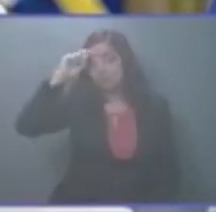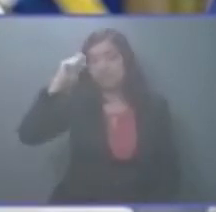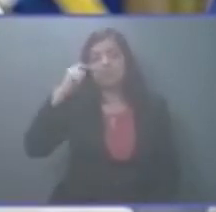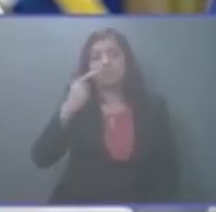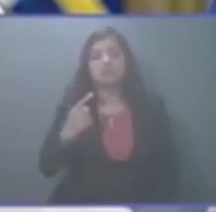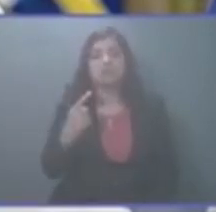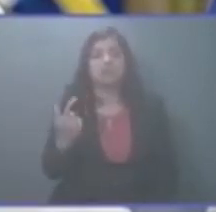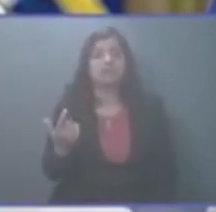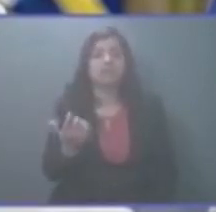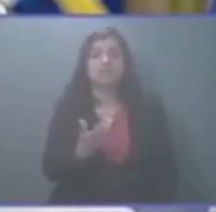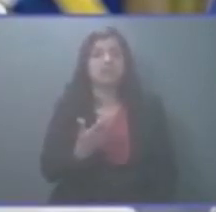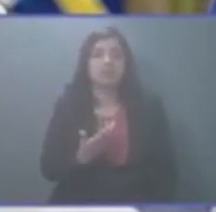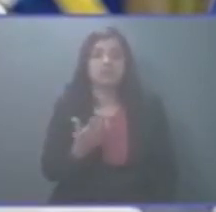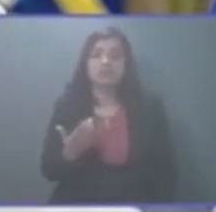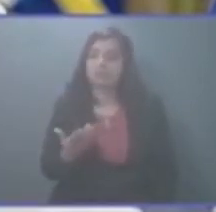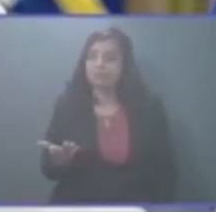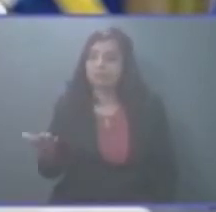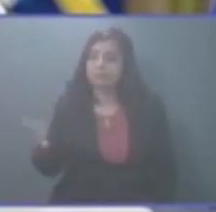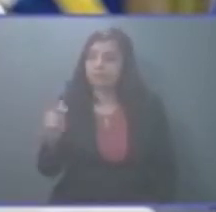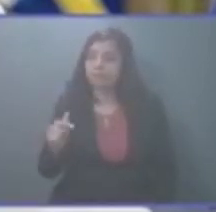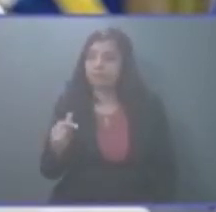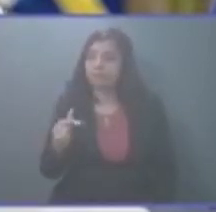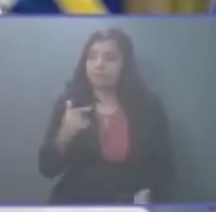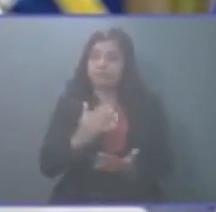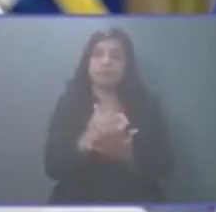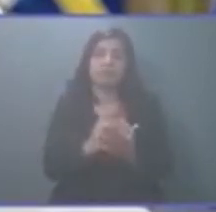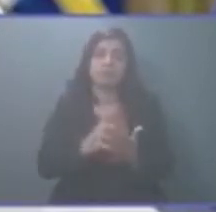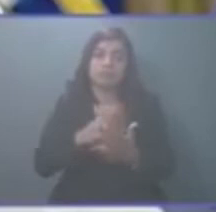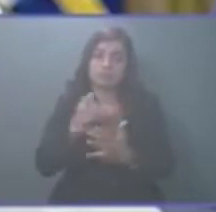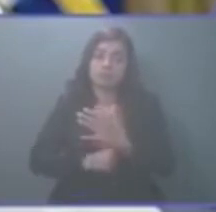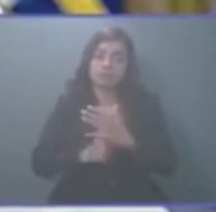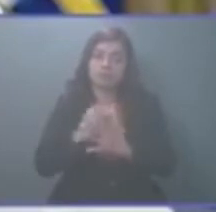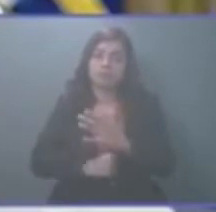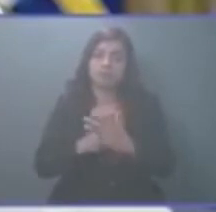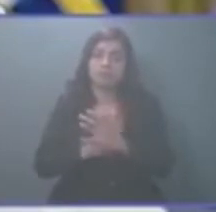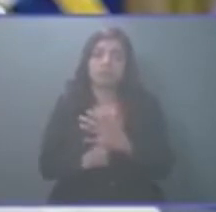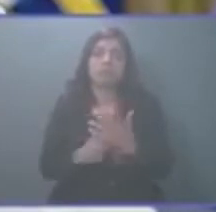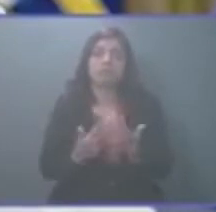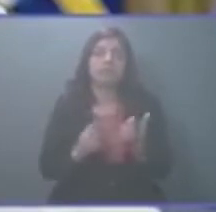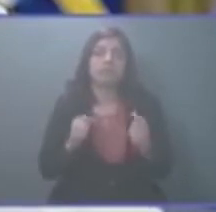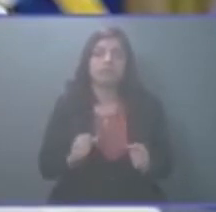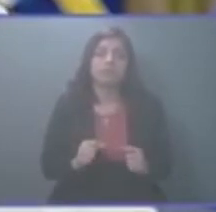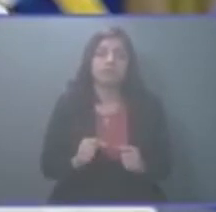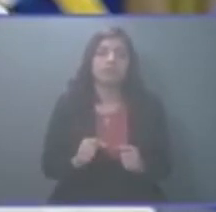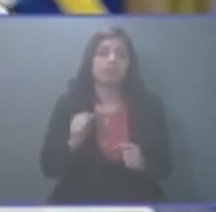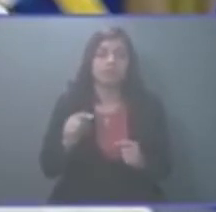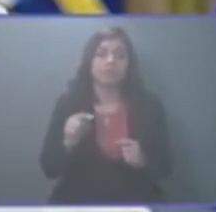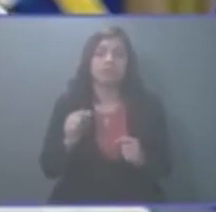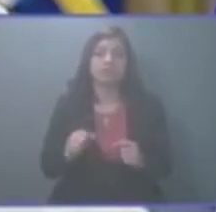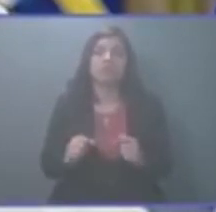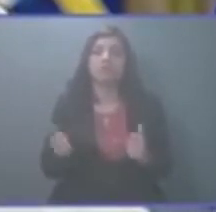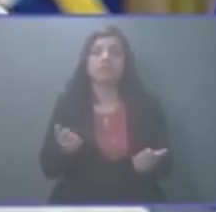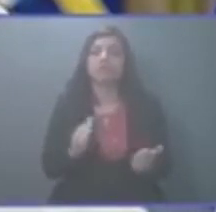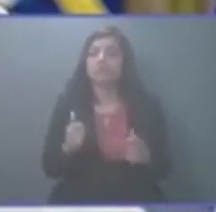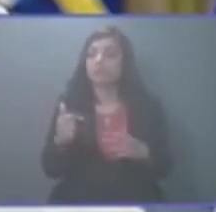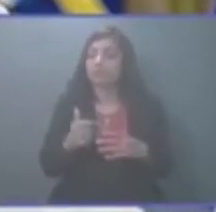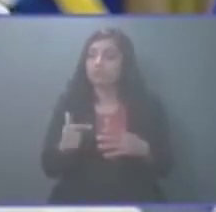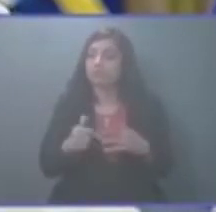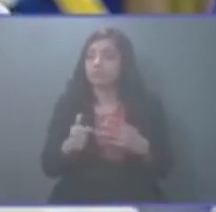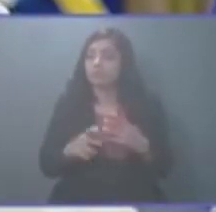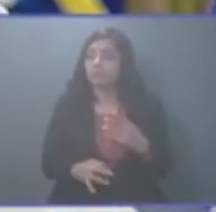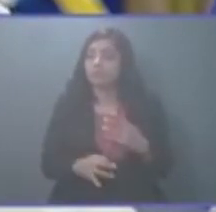adelante esta esta gesta esta lucha por lograr una indemnización conforme a la ley